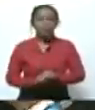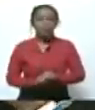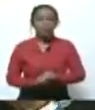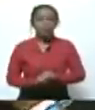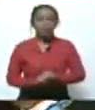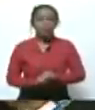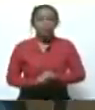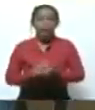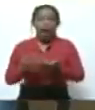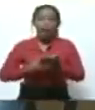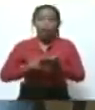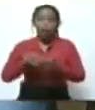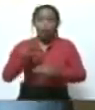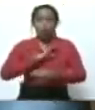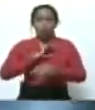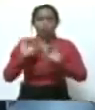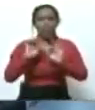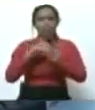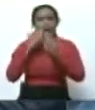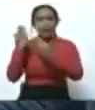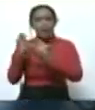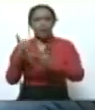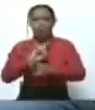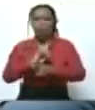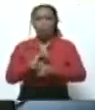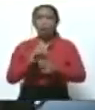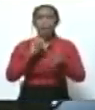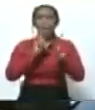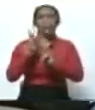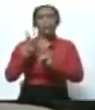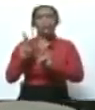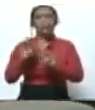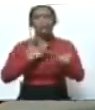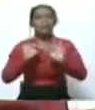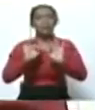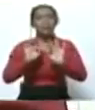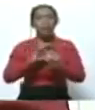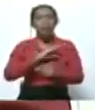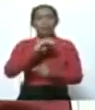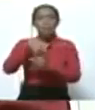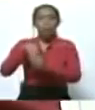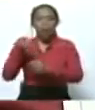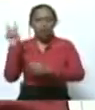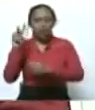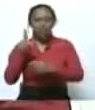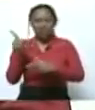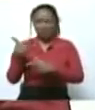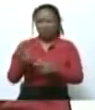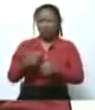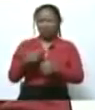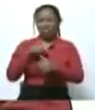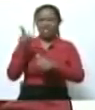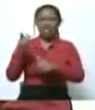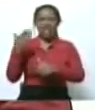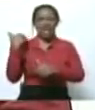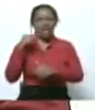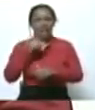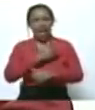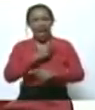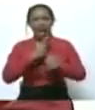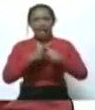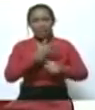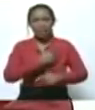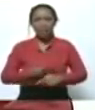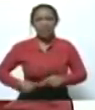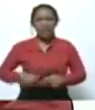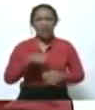La recuperación, en vez de preparar eso, no. Está ahora preparando una invasión a Venezuela. Mírate tú las prioridades que tiene